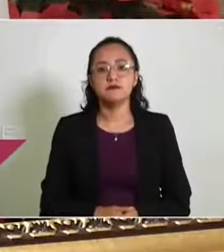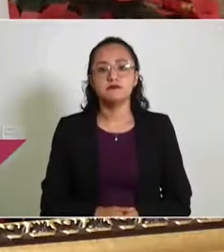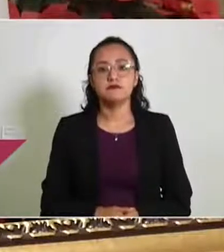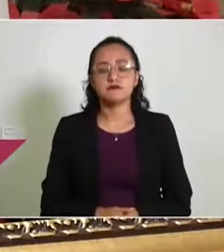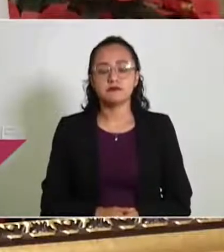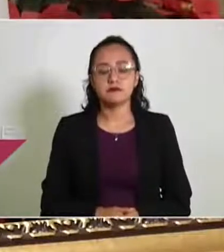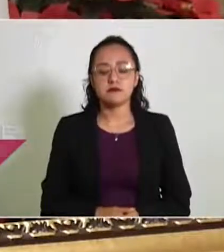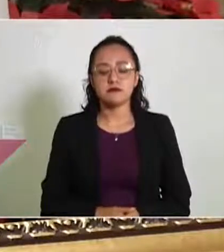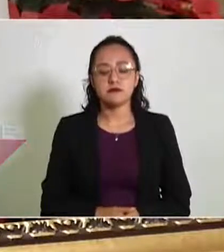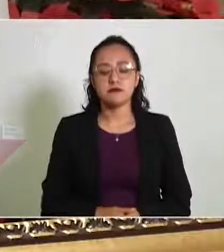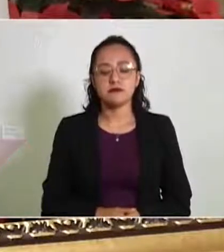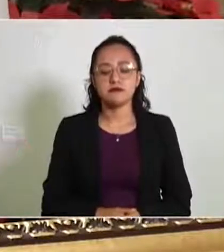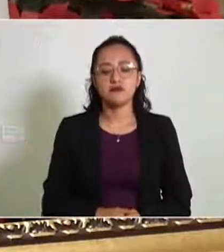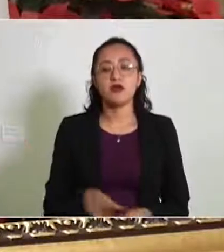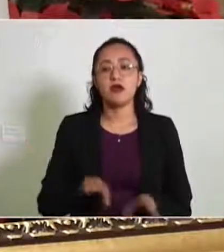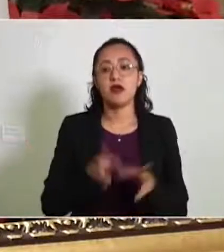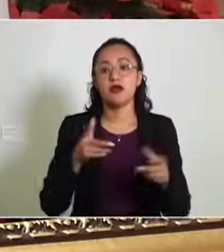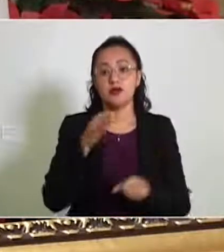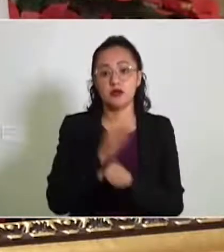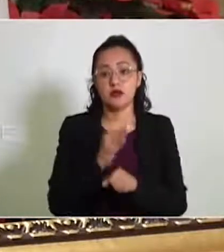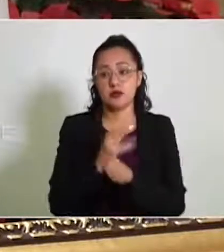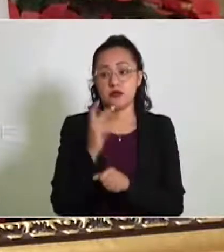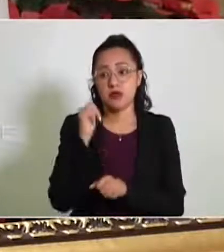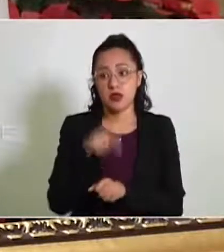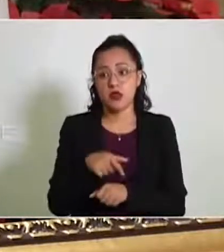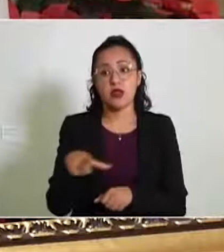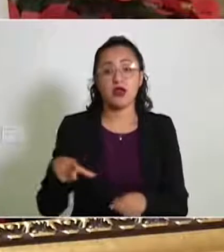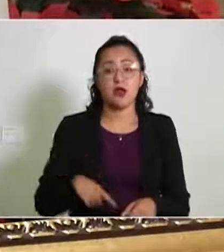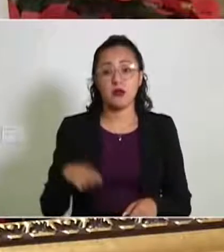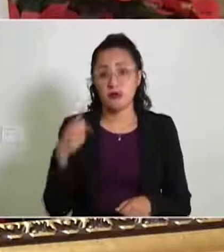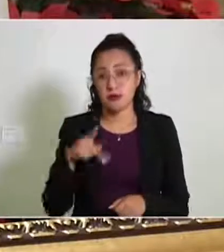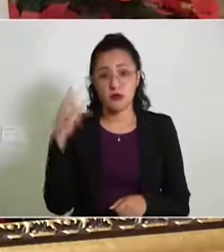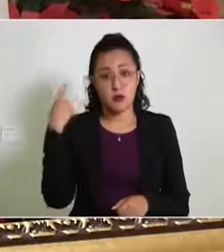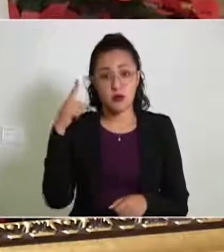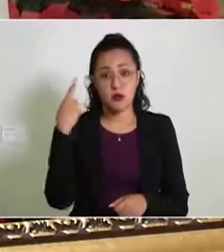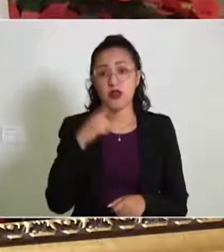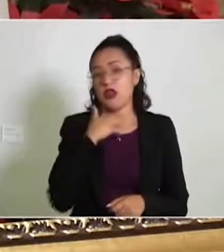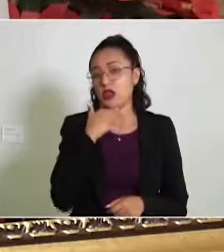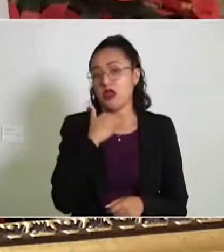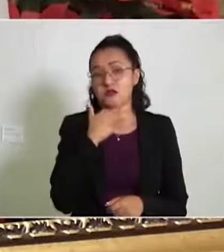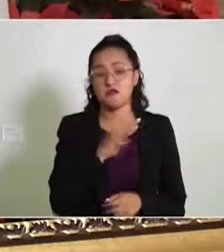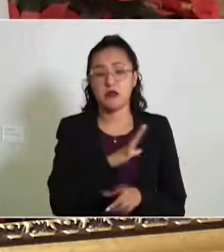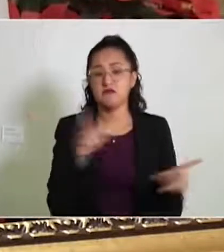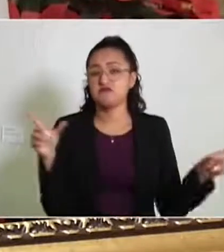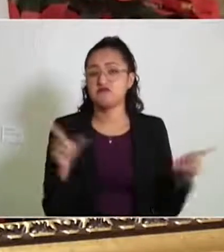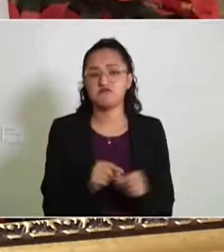Lo que dejó el PAN en su gobierno en Puebla fue corrupción,